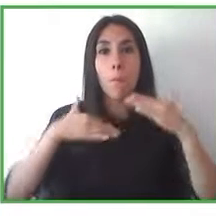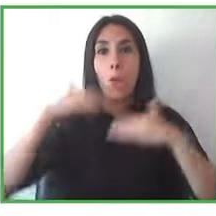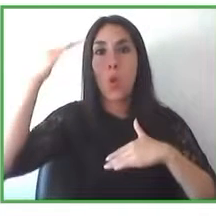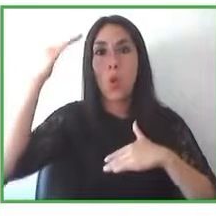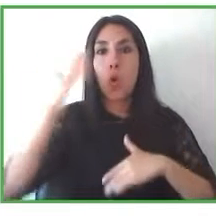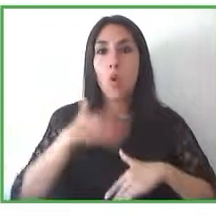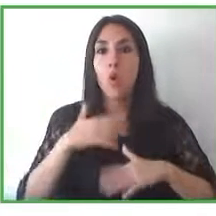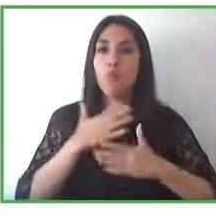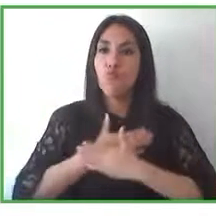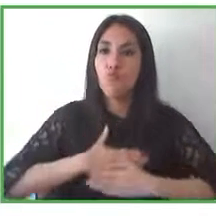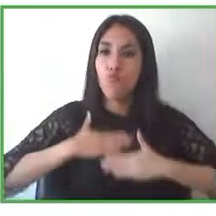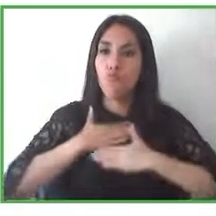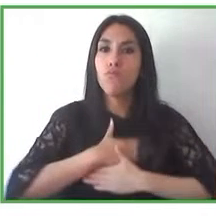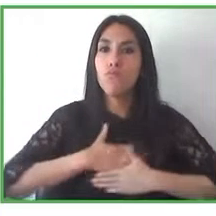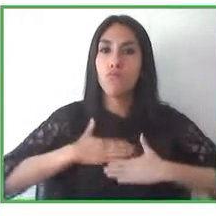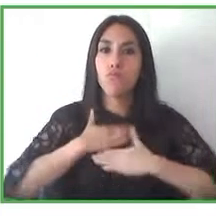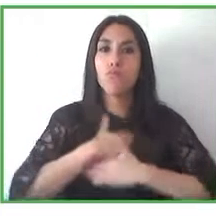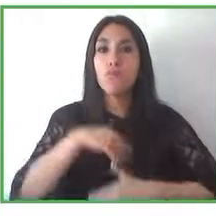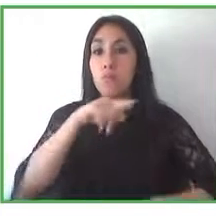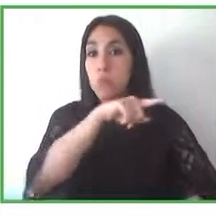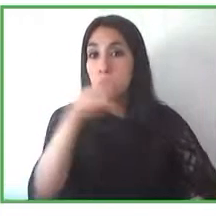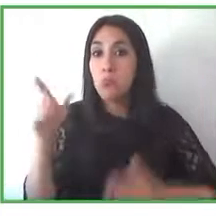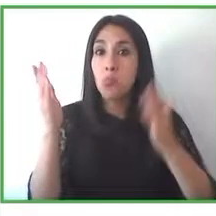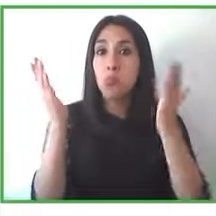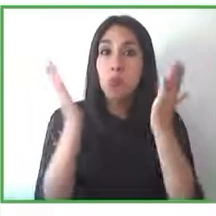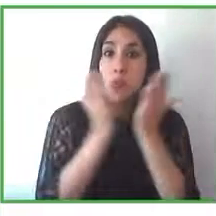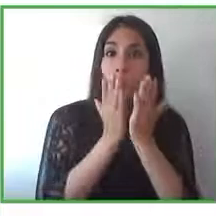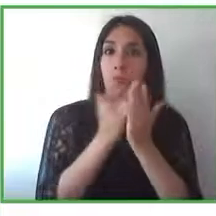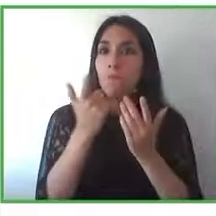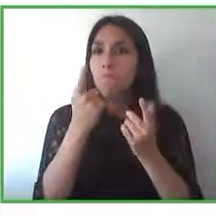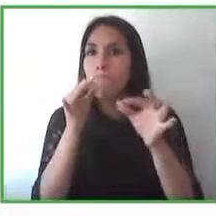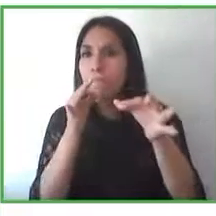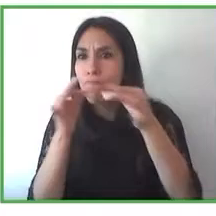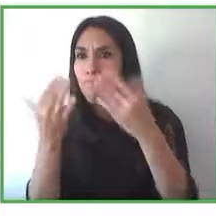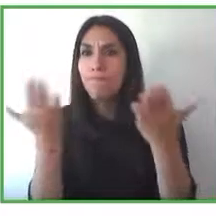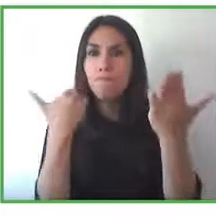así nos lo dicen que son las sesiones en vivo las sesiones en vivo se hacen una vez por semana